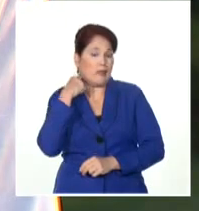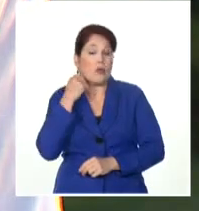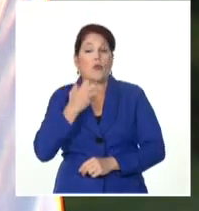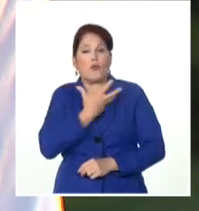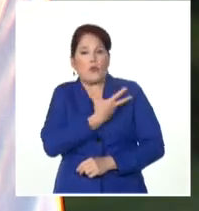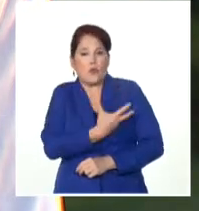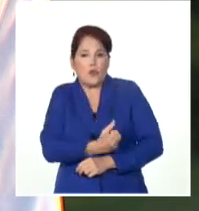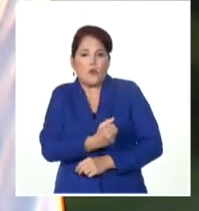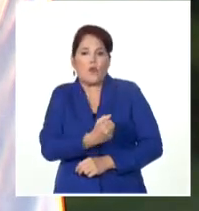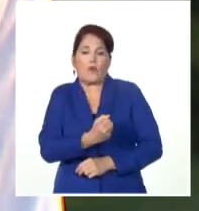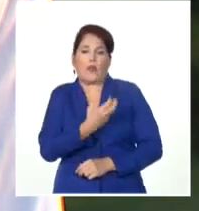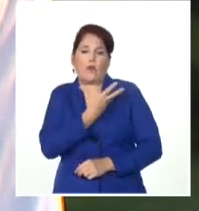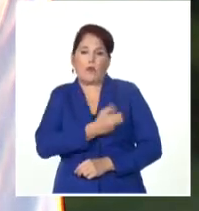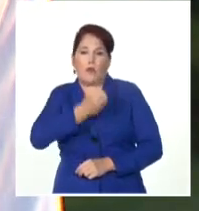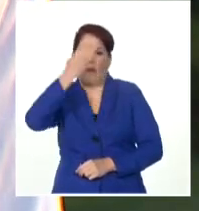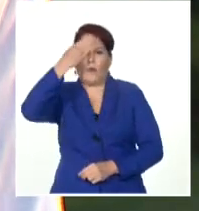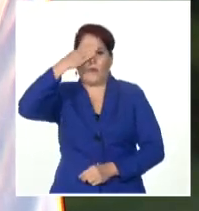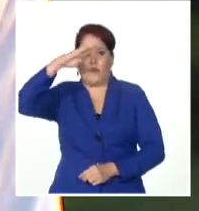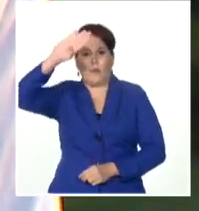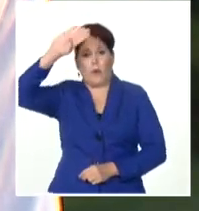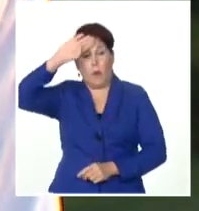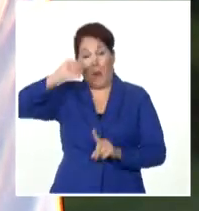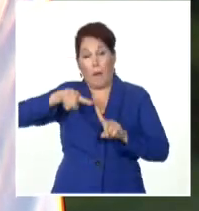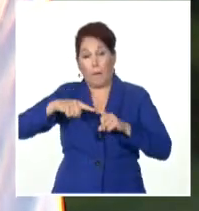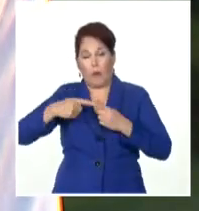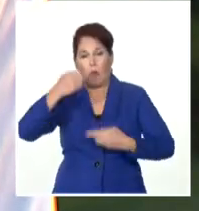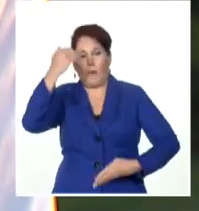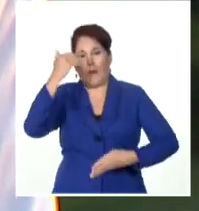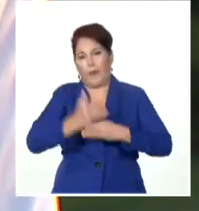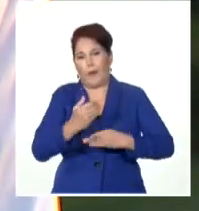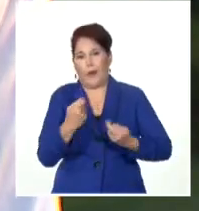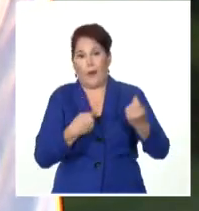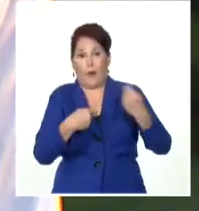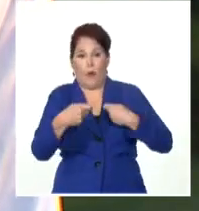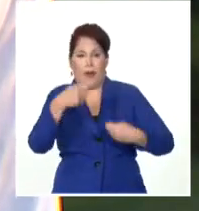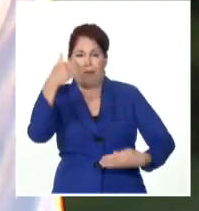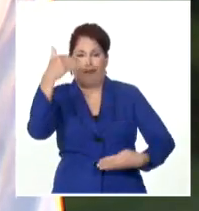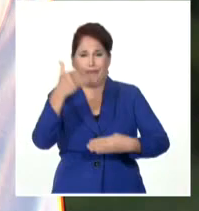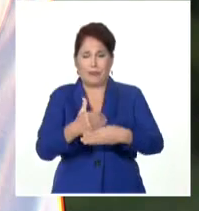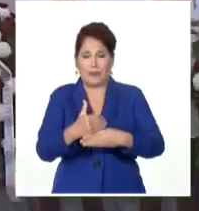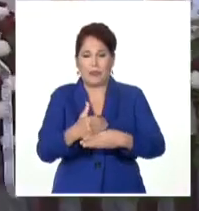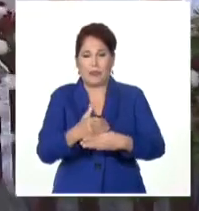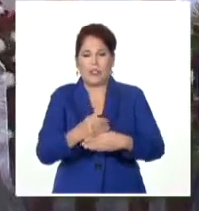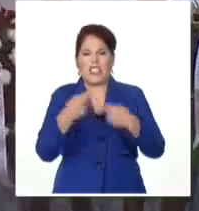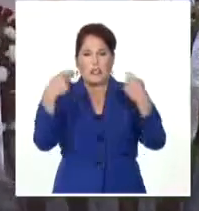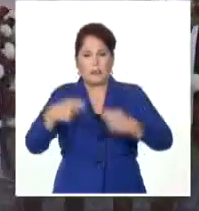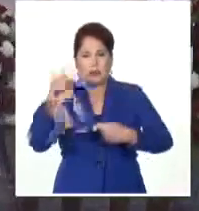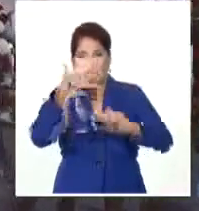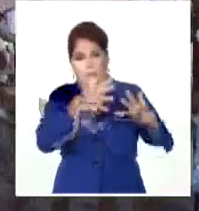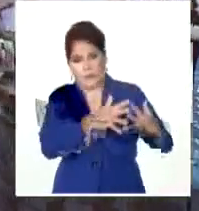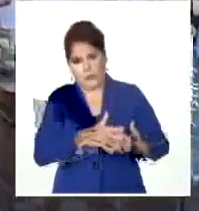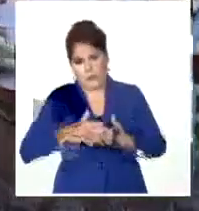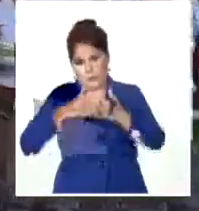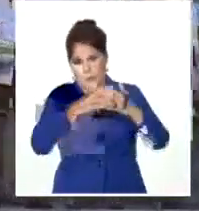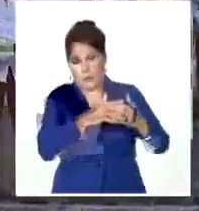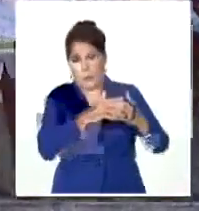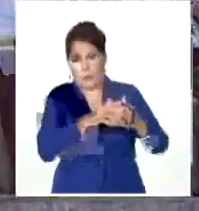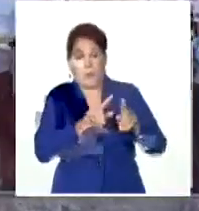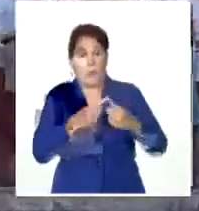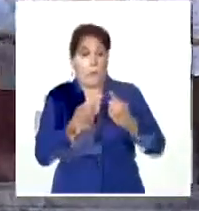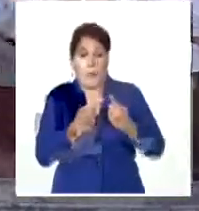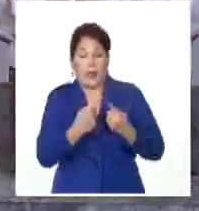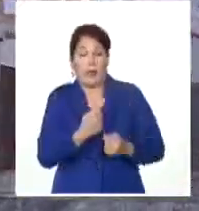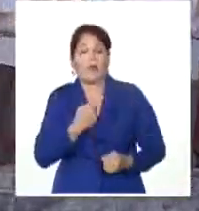sufrido del cruel e inhumano bloqueo comercial y financiero impuesto por Washington. Pero a pesar de todas